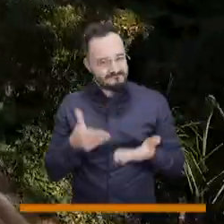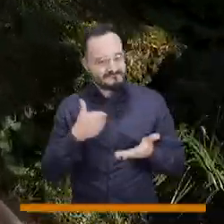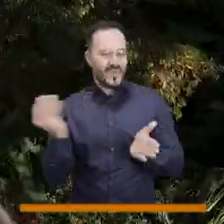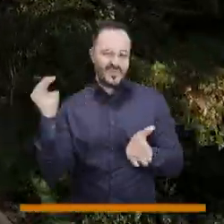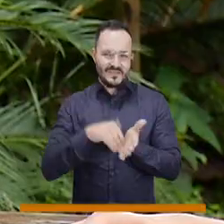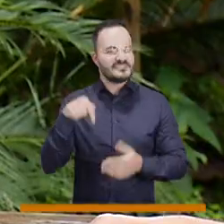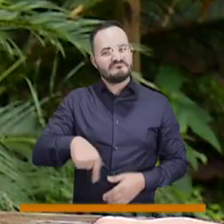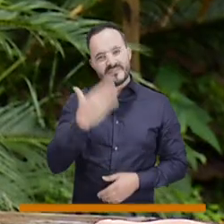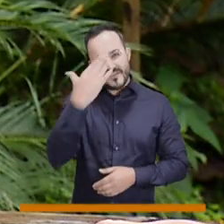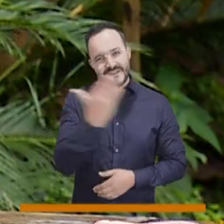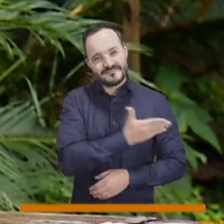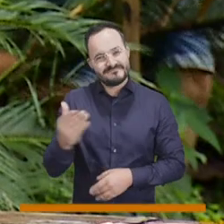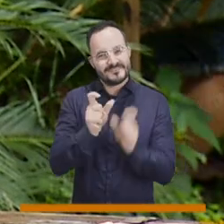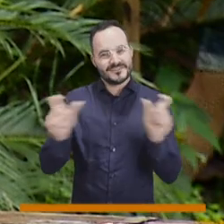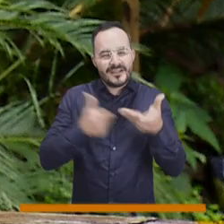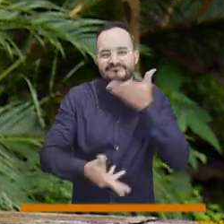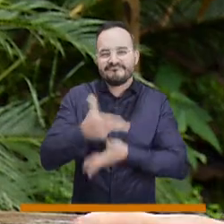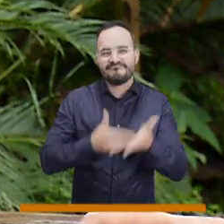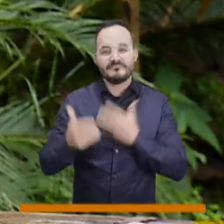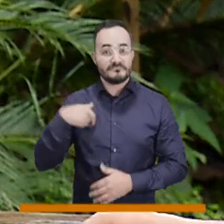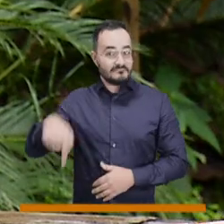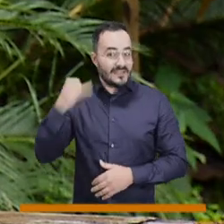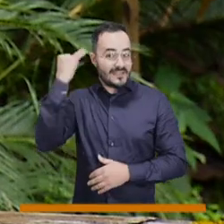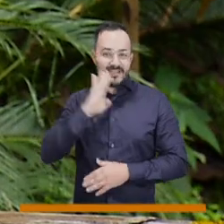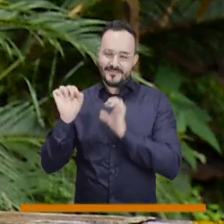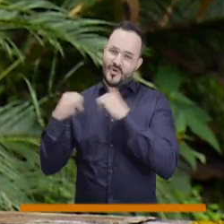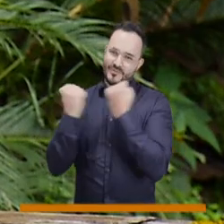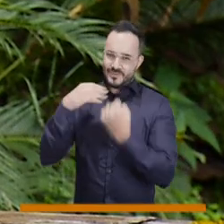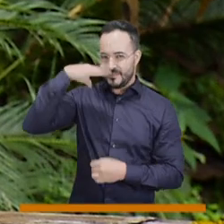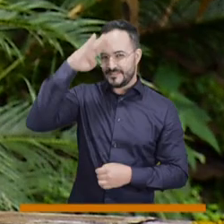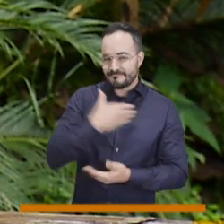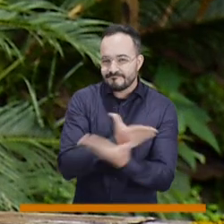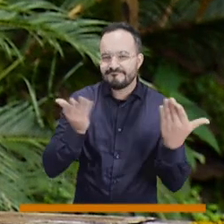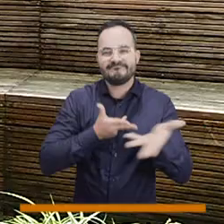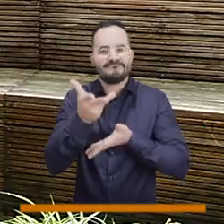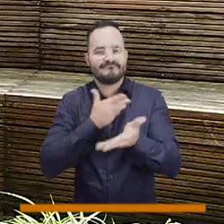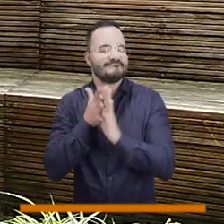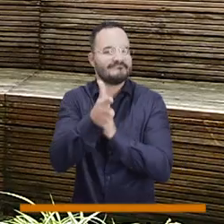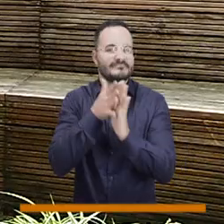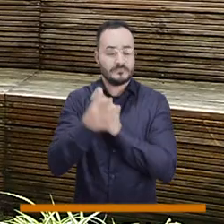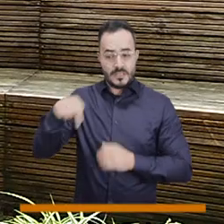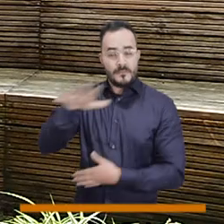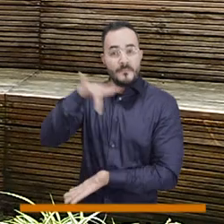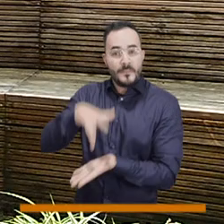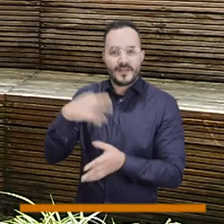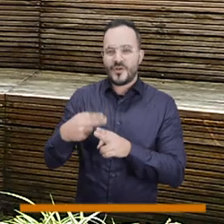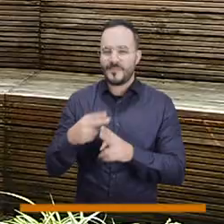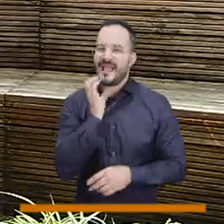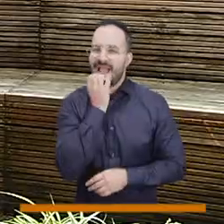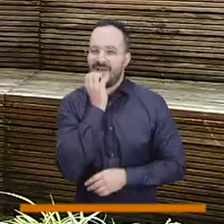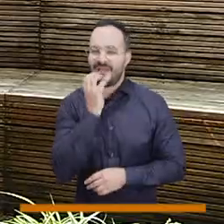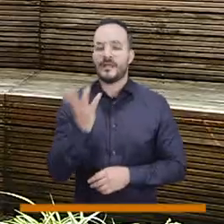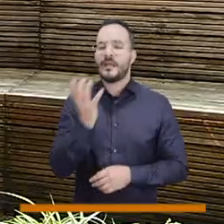bienvenidos una vez más a De Frente, espacio del Consejo de nuestra ciudad. Hoy desde el Parque Gabriel García Márquez,